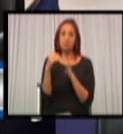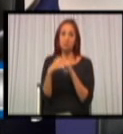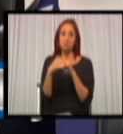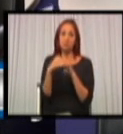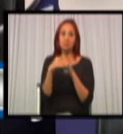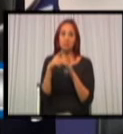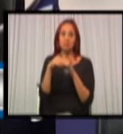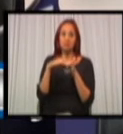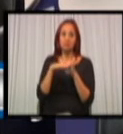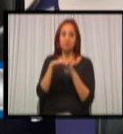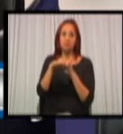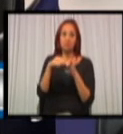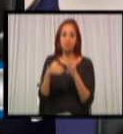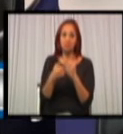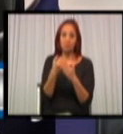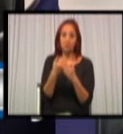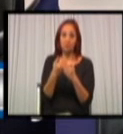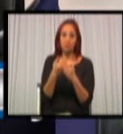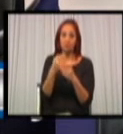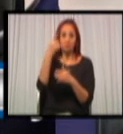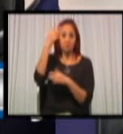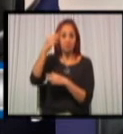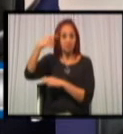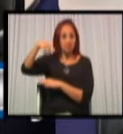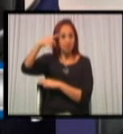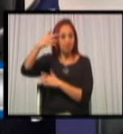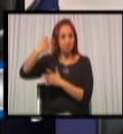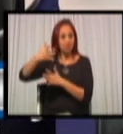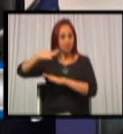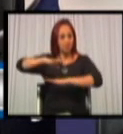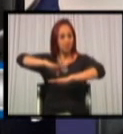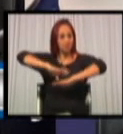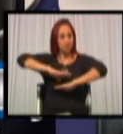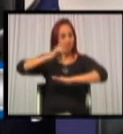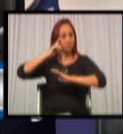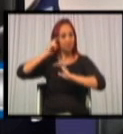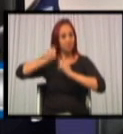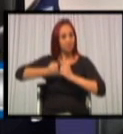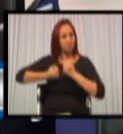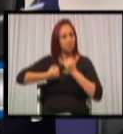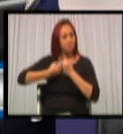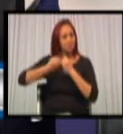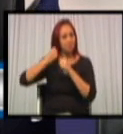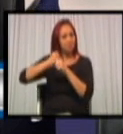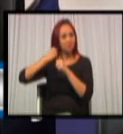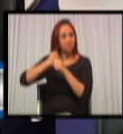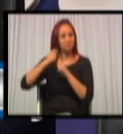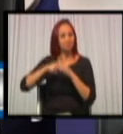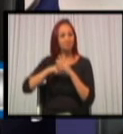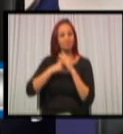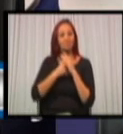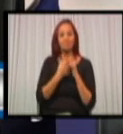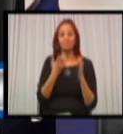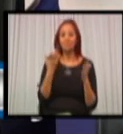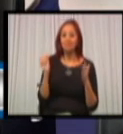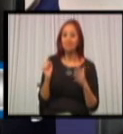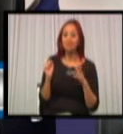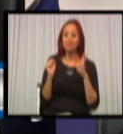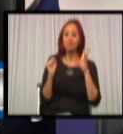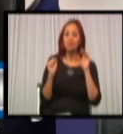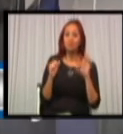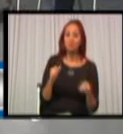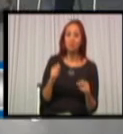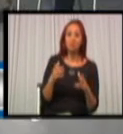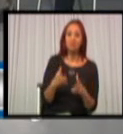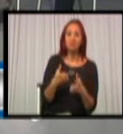kilómetro de asfalto en carretera nueva. ¿Creen ustedes que eso va a ser suficiente para la cantidad de trabajo que tienen, sí o no, y